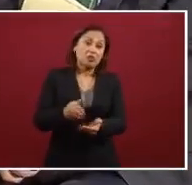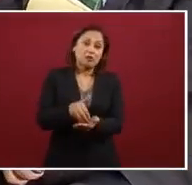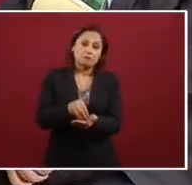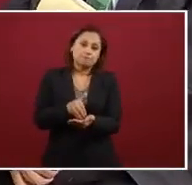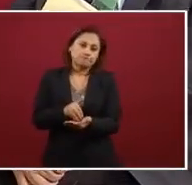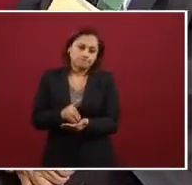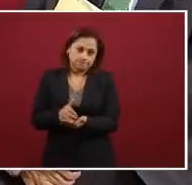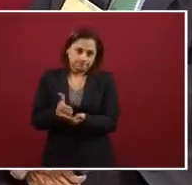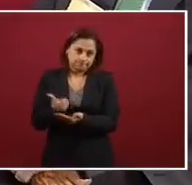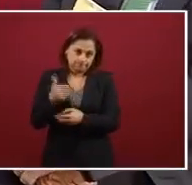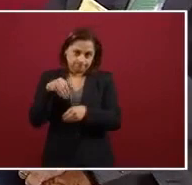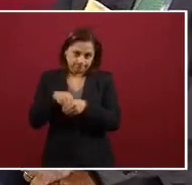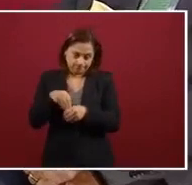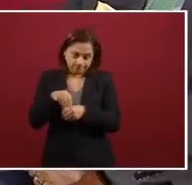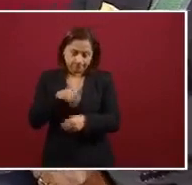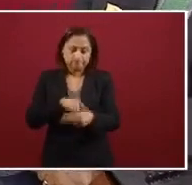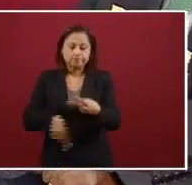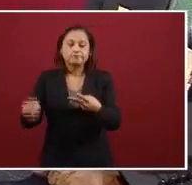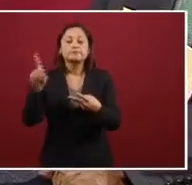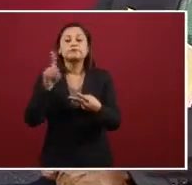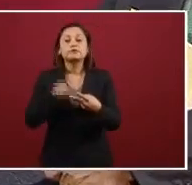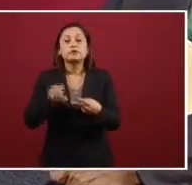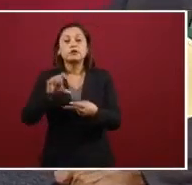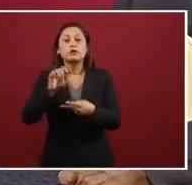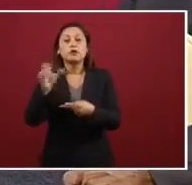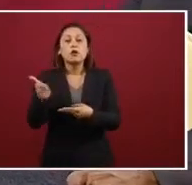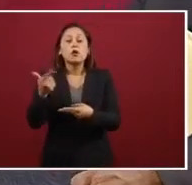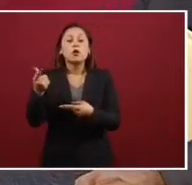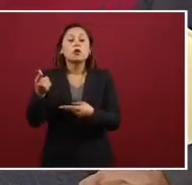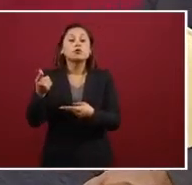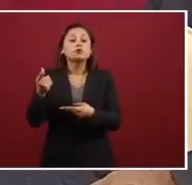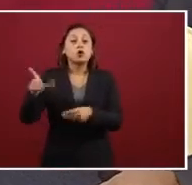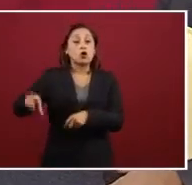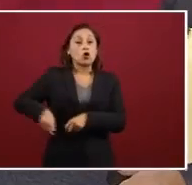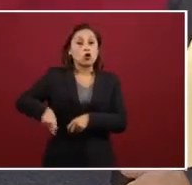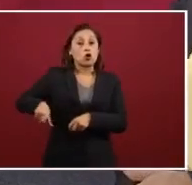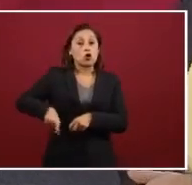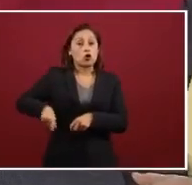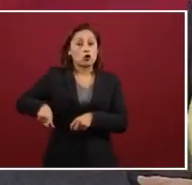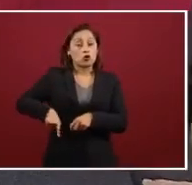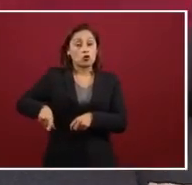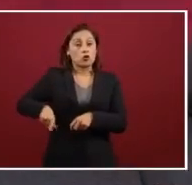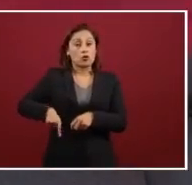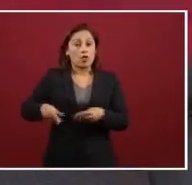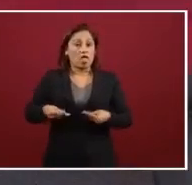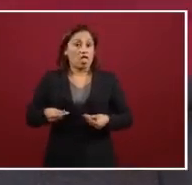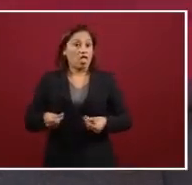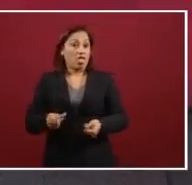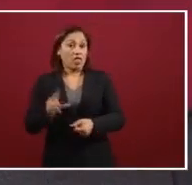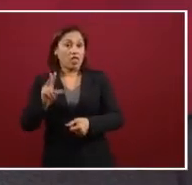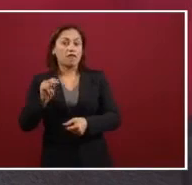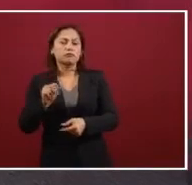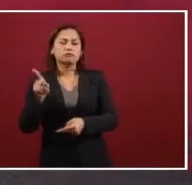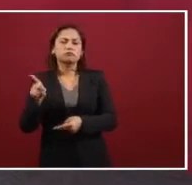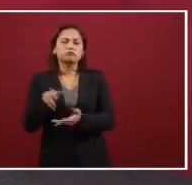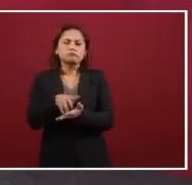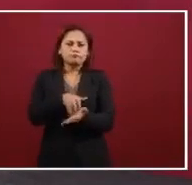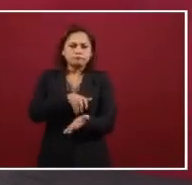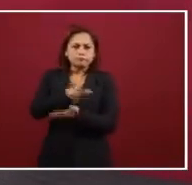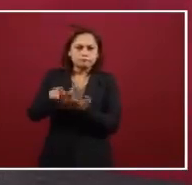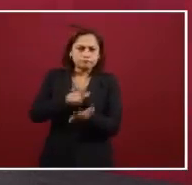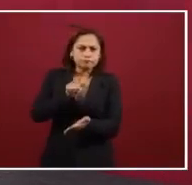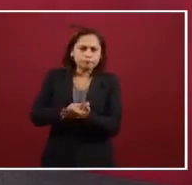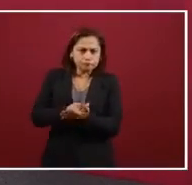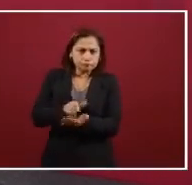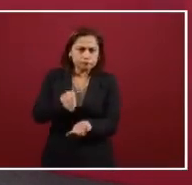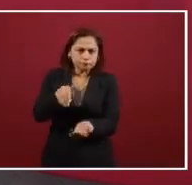por no permitir los lujos en el gobierno con el plan de austeridad republicana, y lo tercero, que al crecer